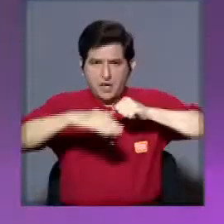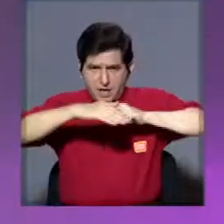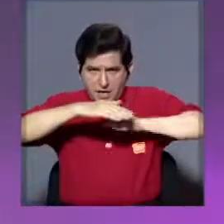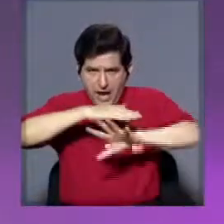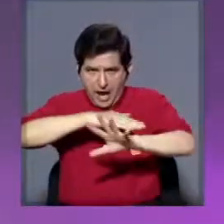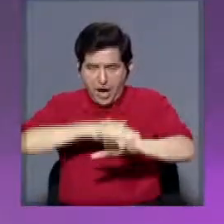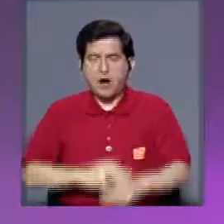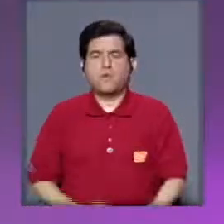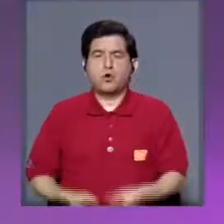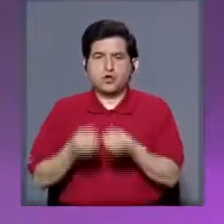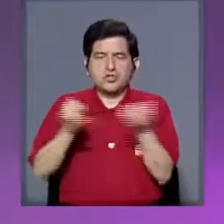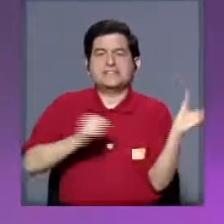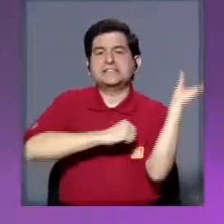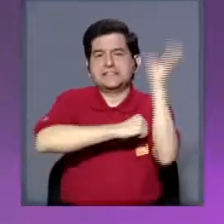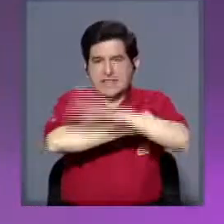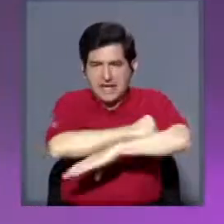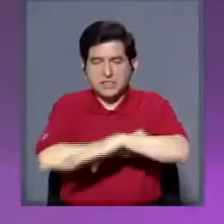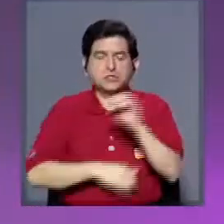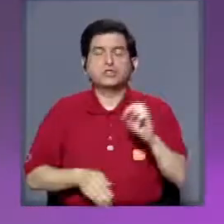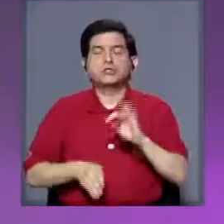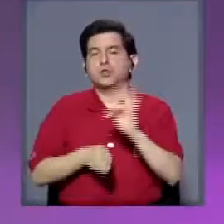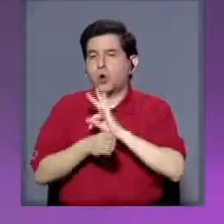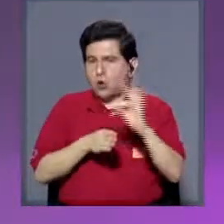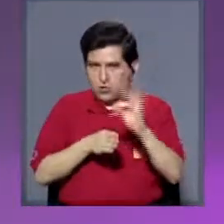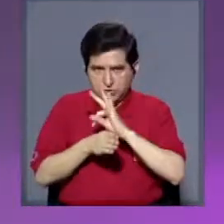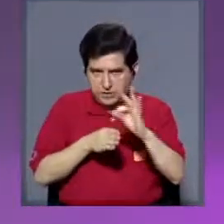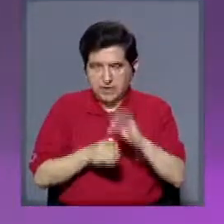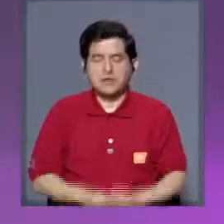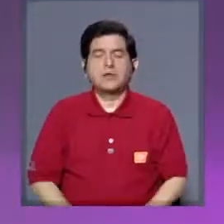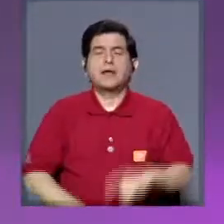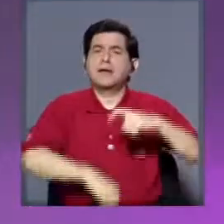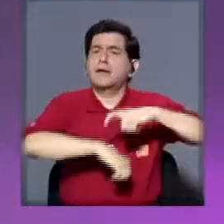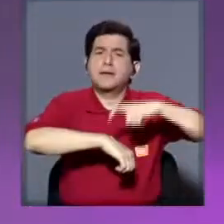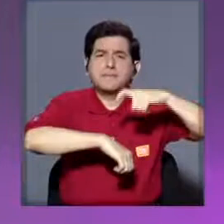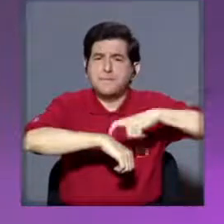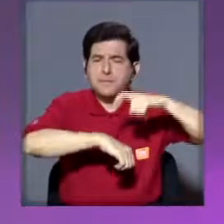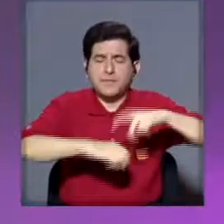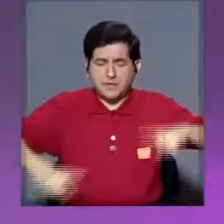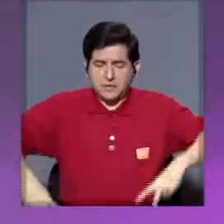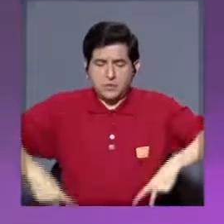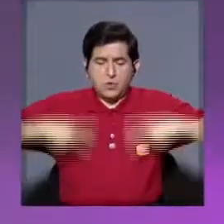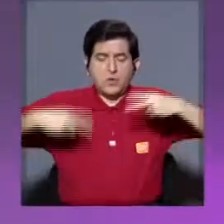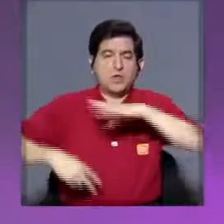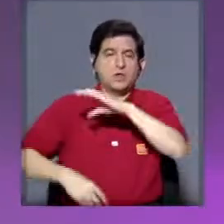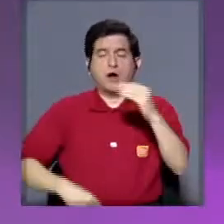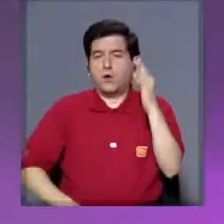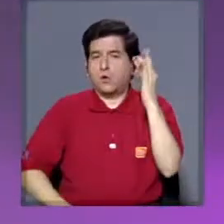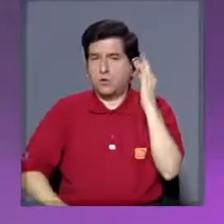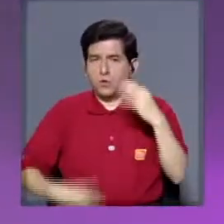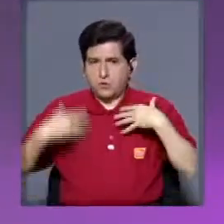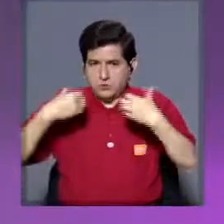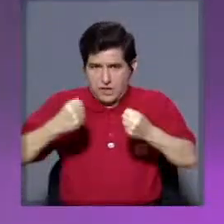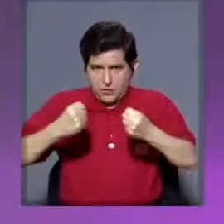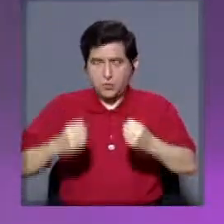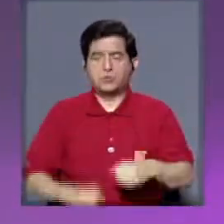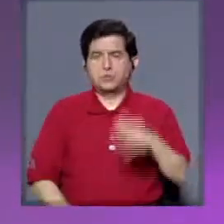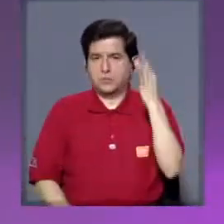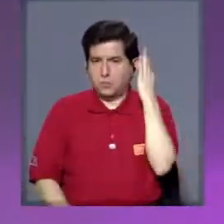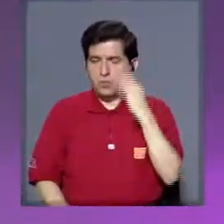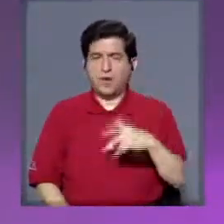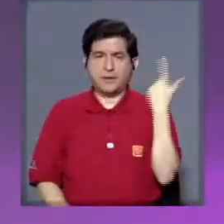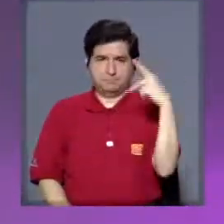y un aborto terapéutico cuando la vida o la salud de la mujer está en riesgo